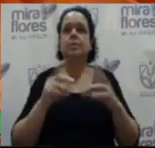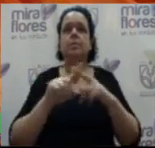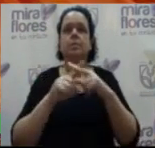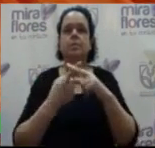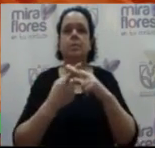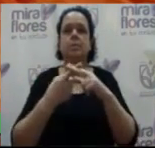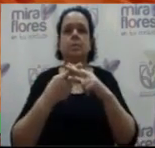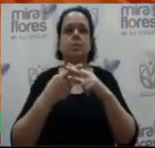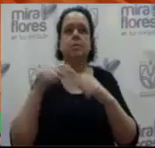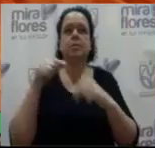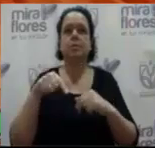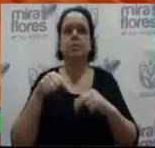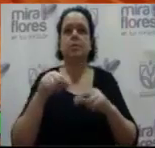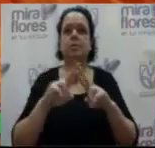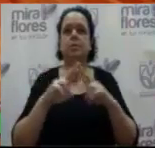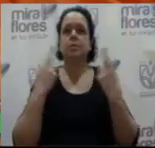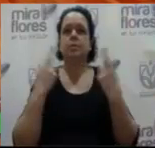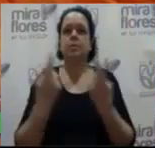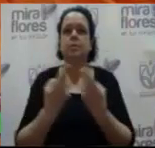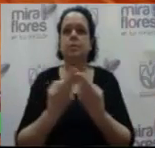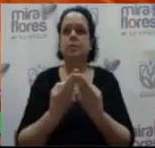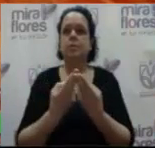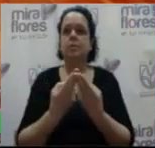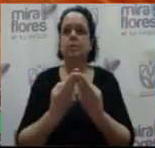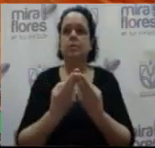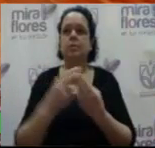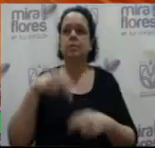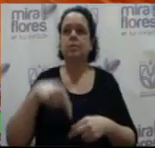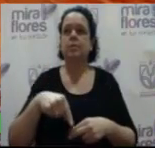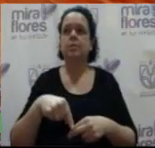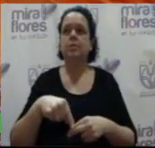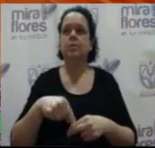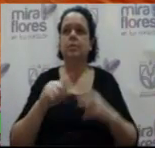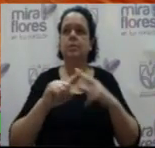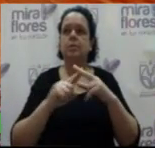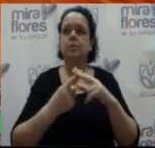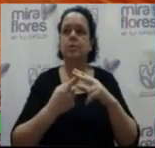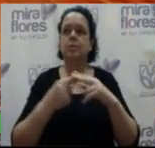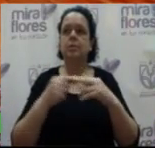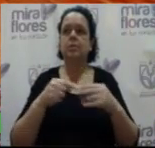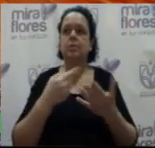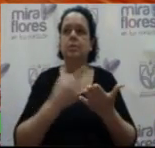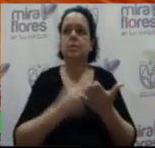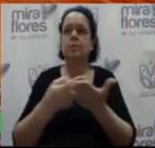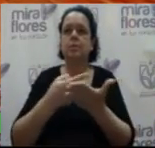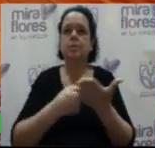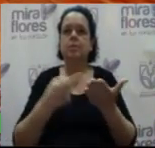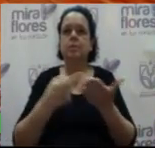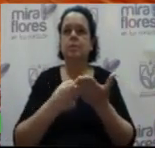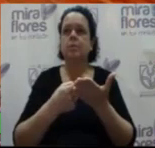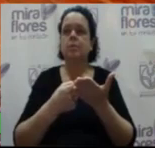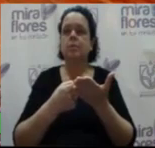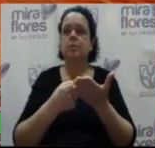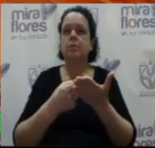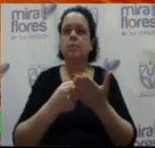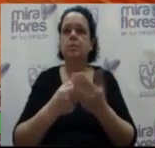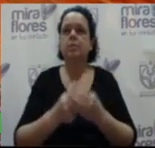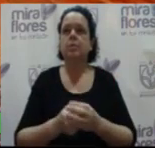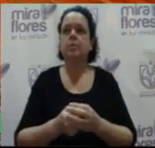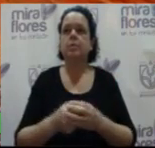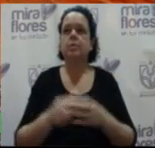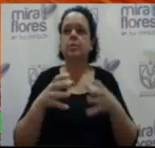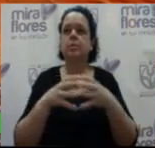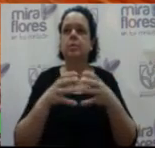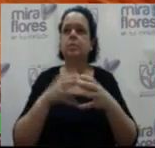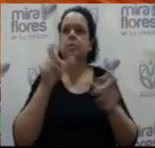a nuestra sesión ordinaria de la fecha. Para el efecto le voy a pedir a nuestra Secretaria General del Consejo que se sirva a